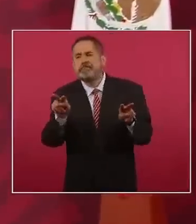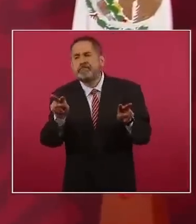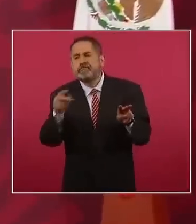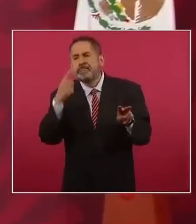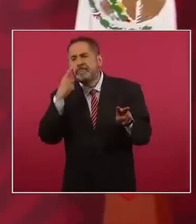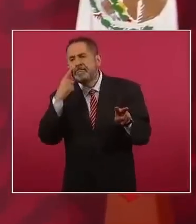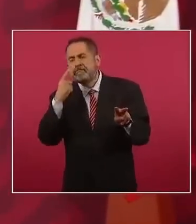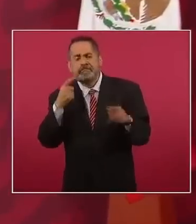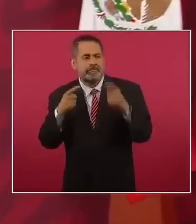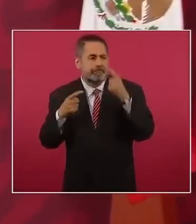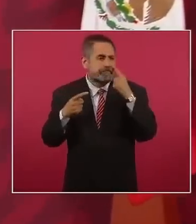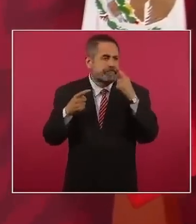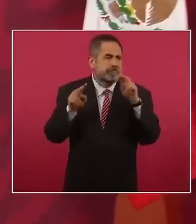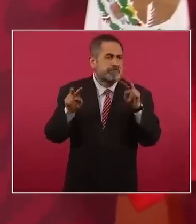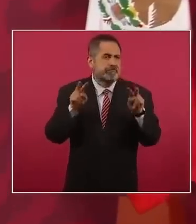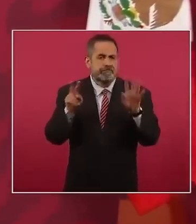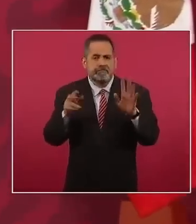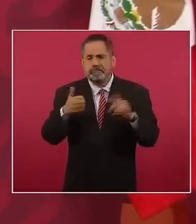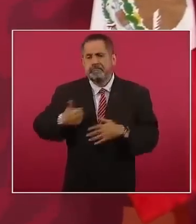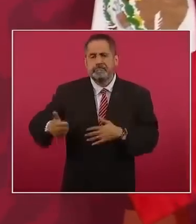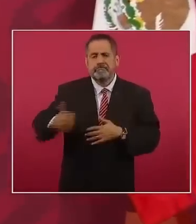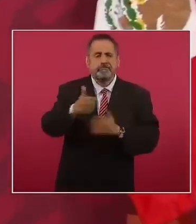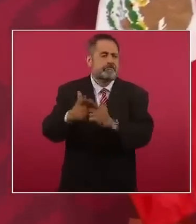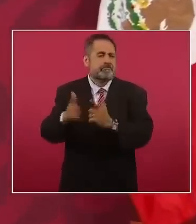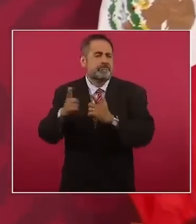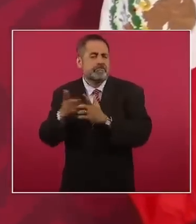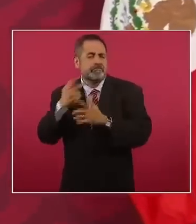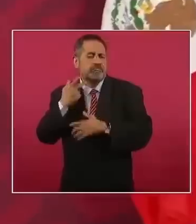a los partidos, a los candidatos